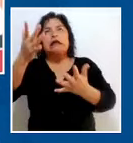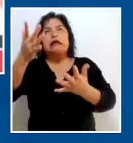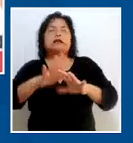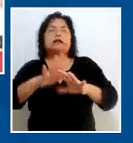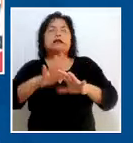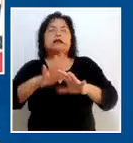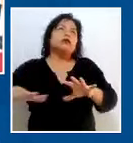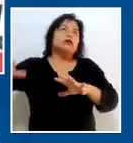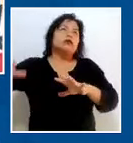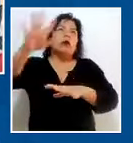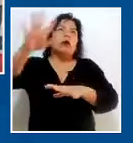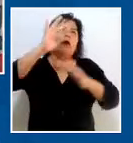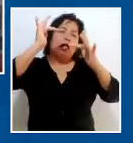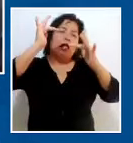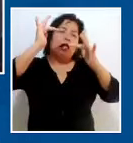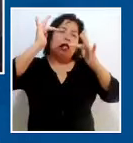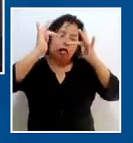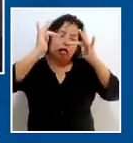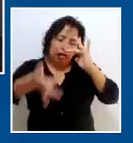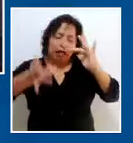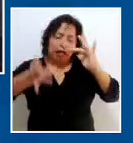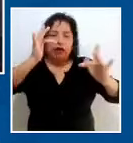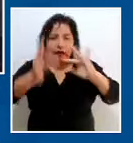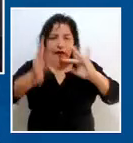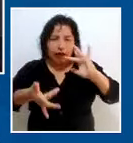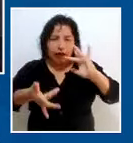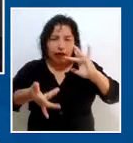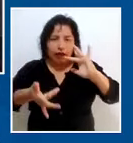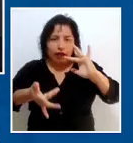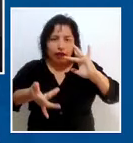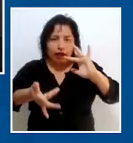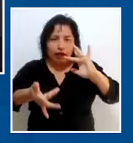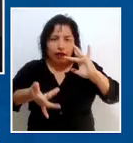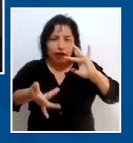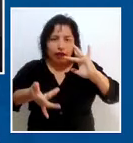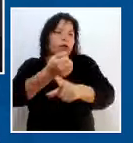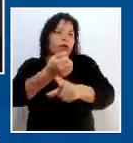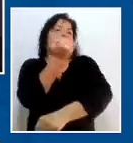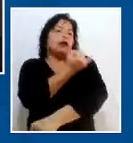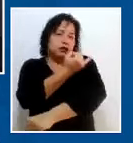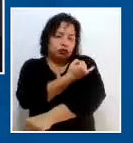diversas situaciones que finalmente la entidad justificadamente puede